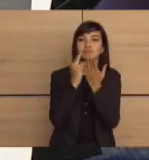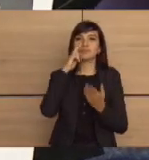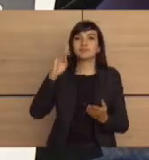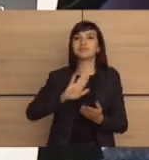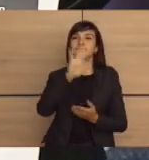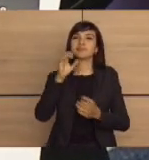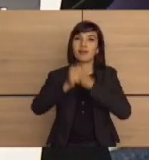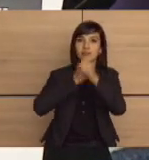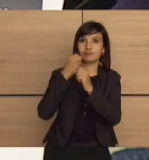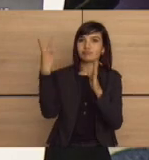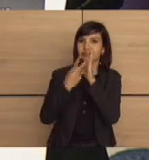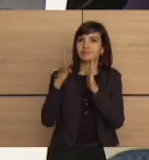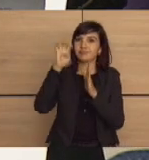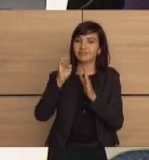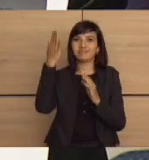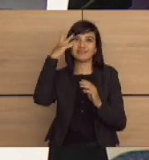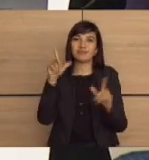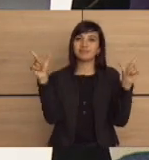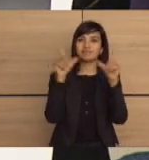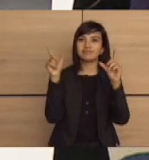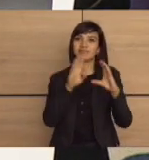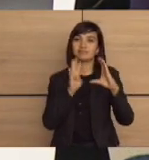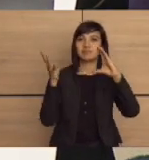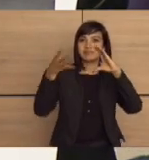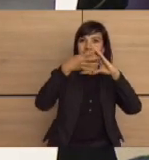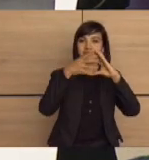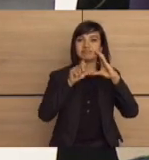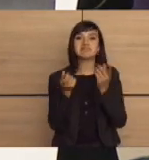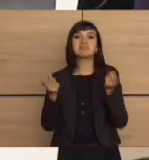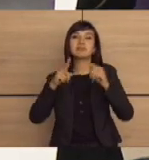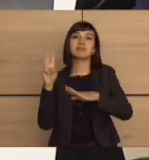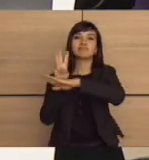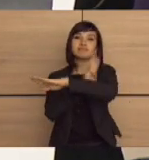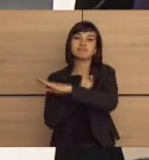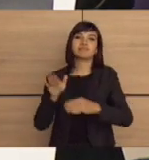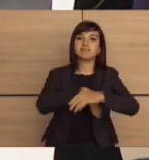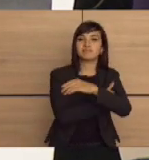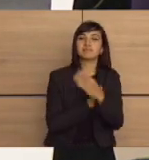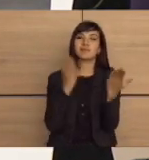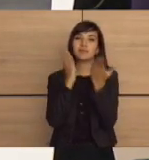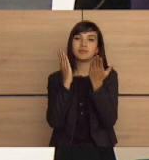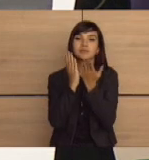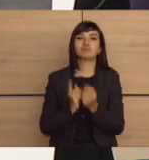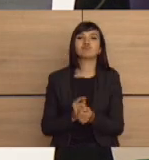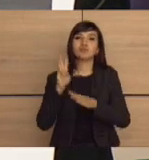de Canal Institucional y por supuesto de la página del Ministerio de Educación Nacional,